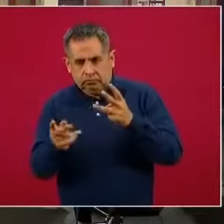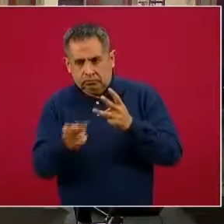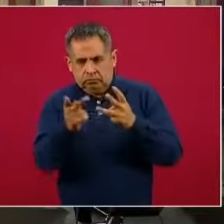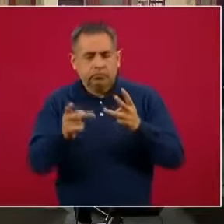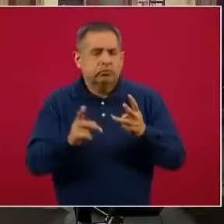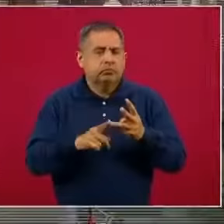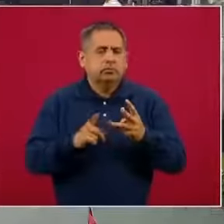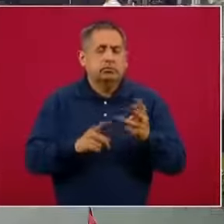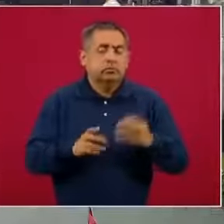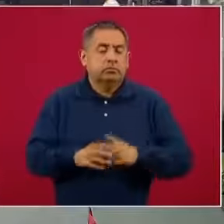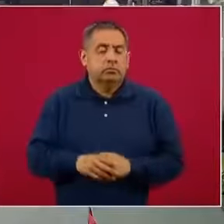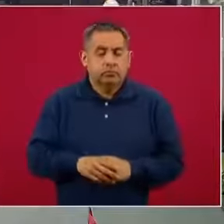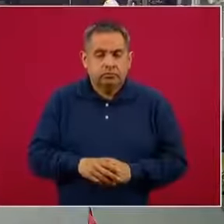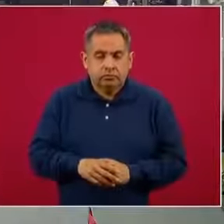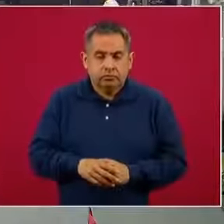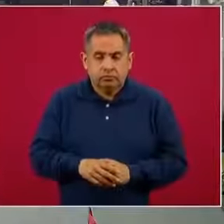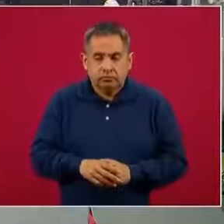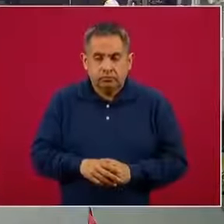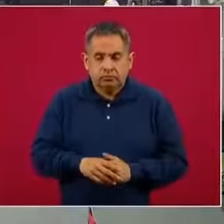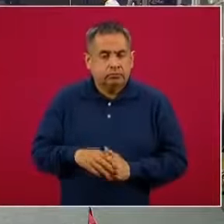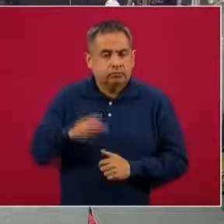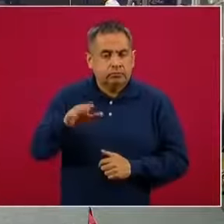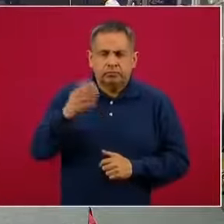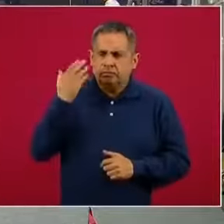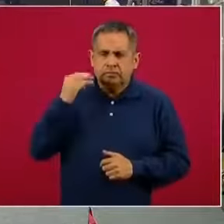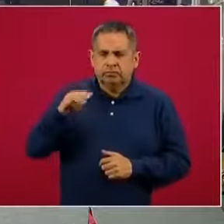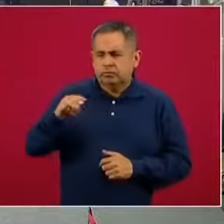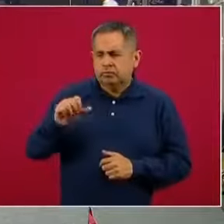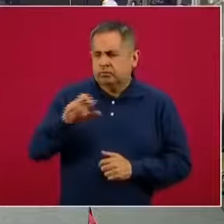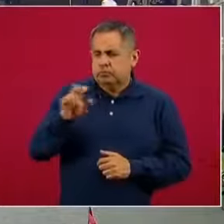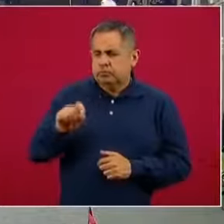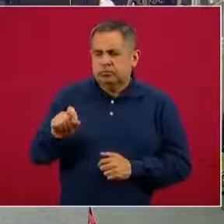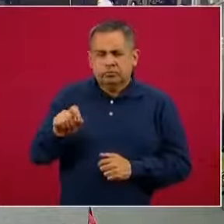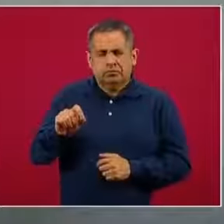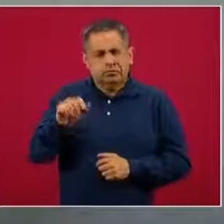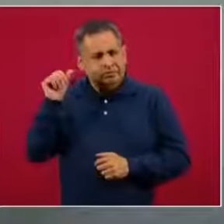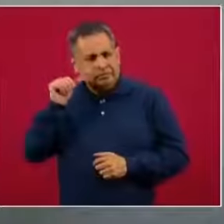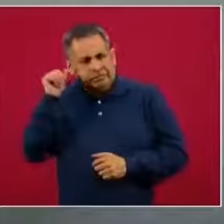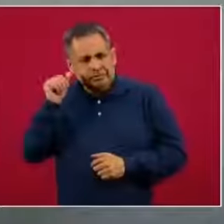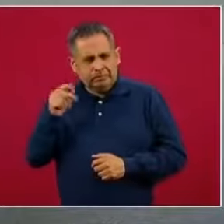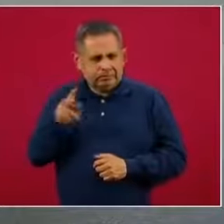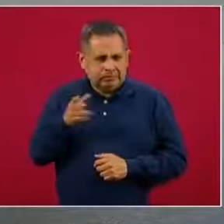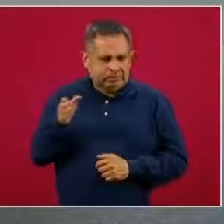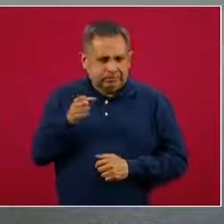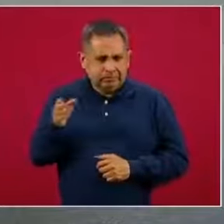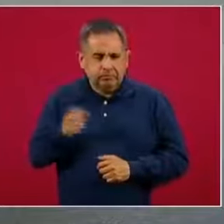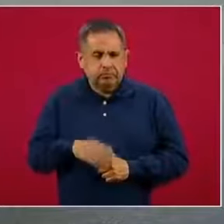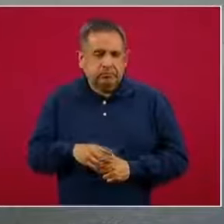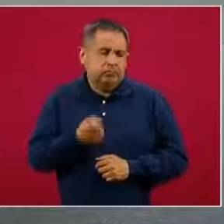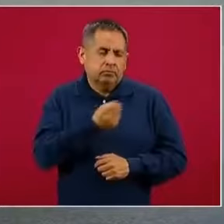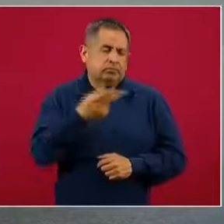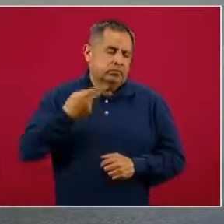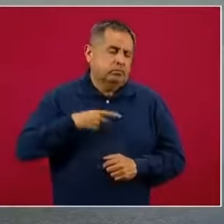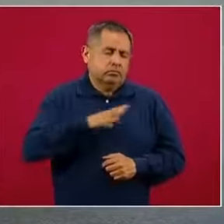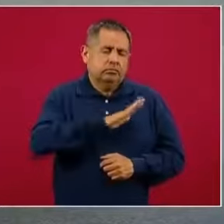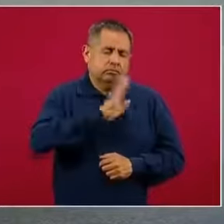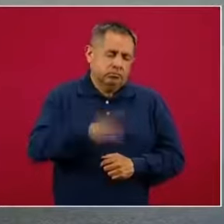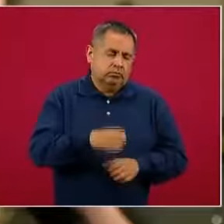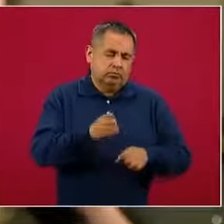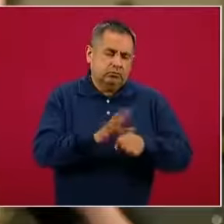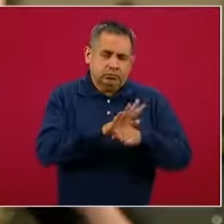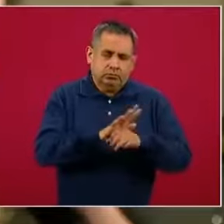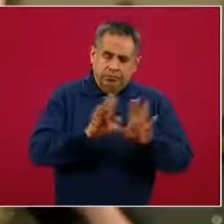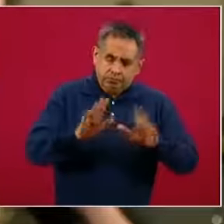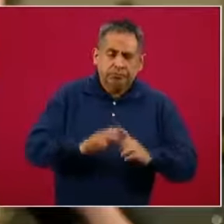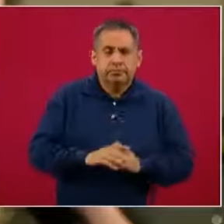doctor. Durante el mes de marzo o abril habían obviamente ya fallecido personas por COVID.